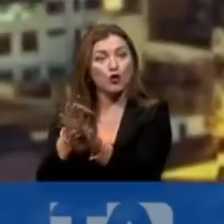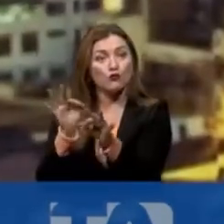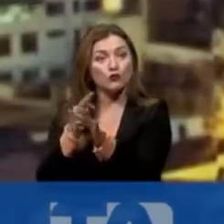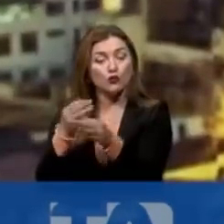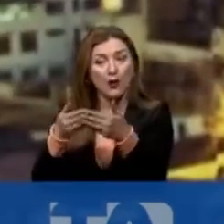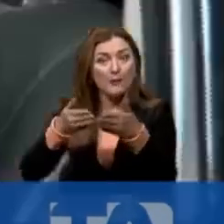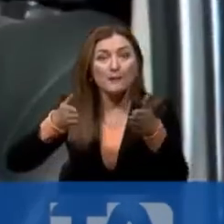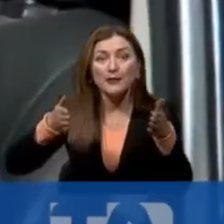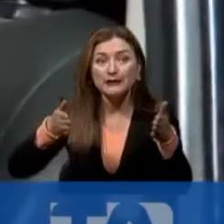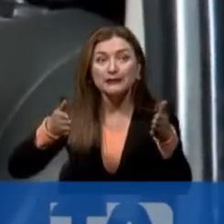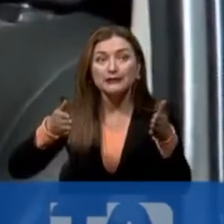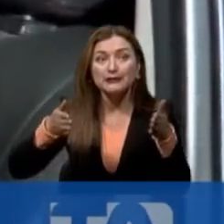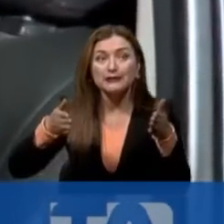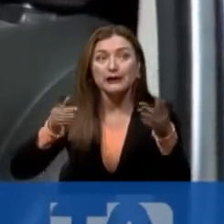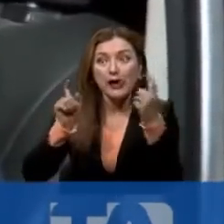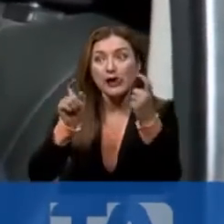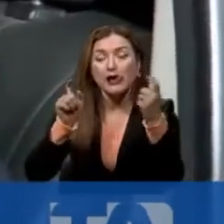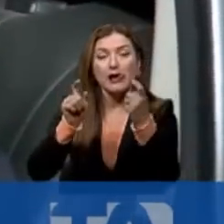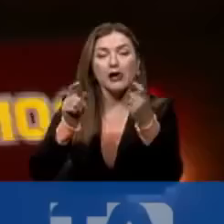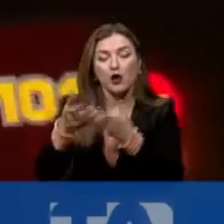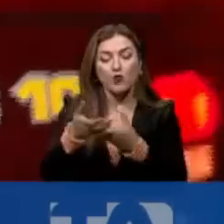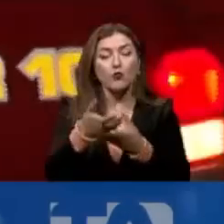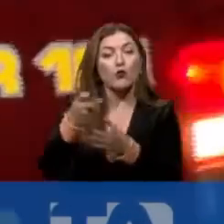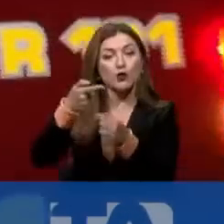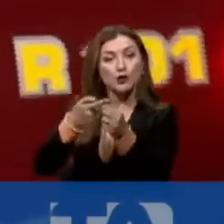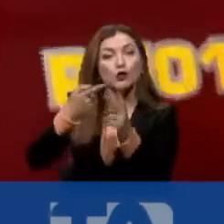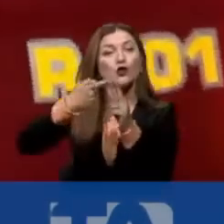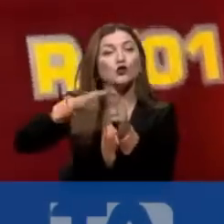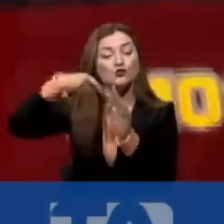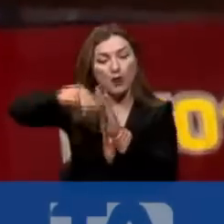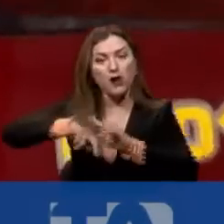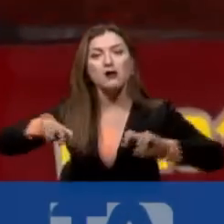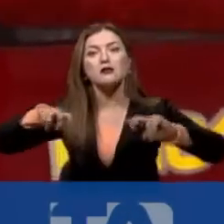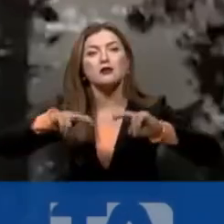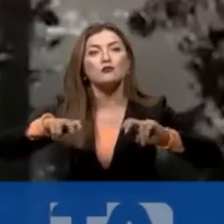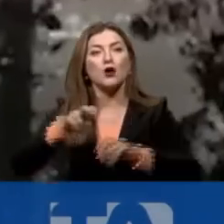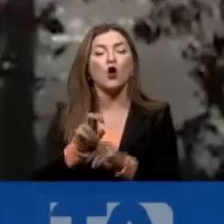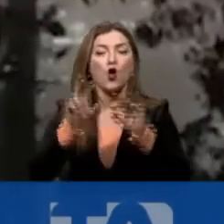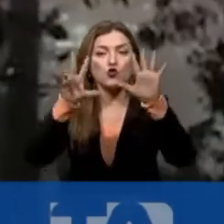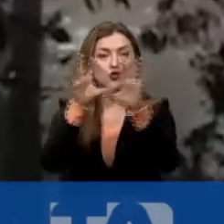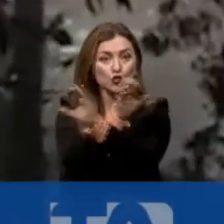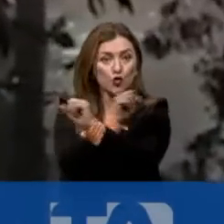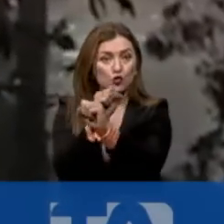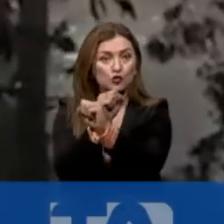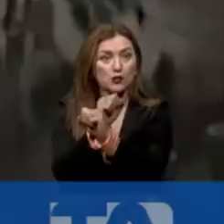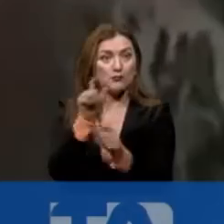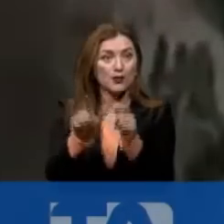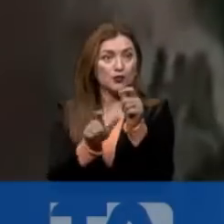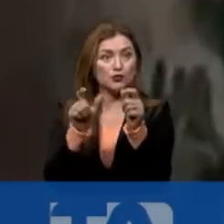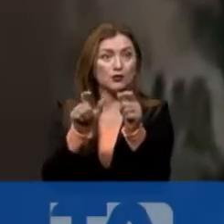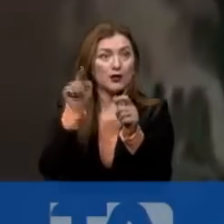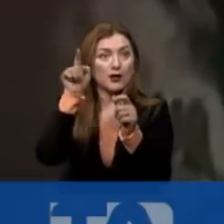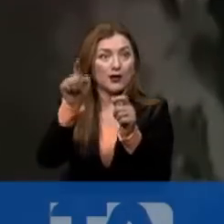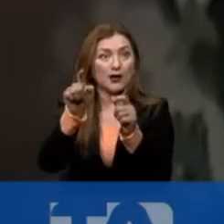operación. Sin embargo, al no tener éxito, el Cuerpo de Bomberos de Quito inició la intervención pasadas las 8 de la noche. Parte de los usuarios bajó